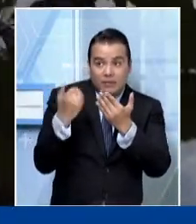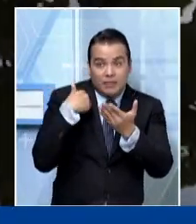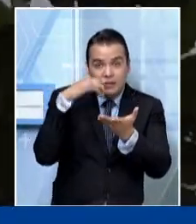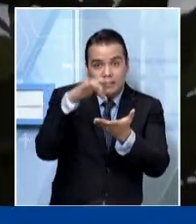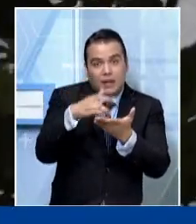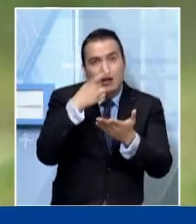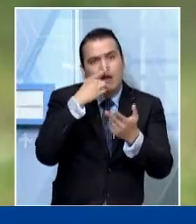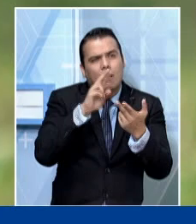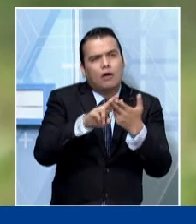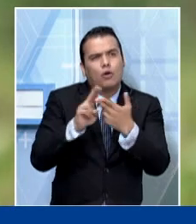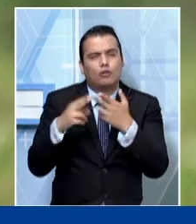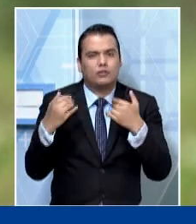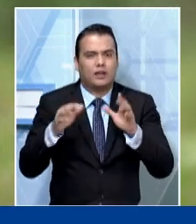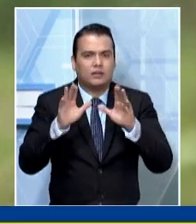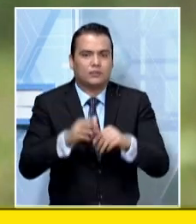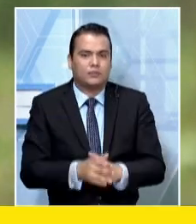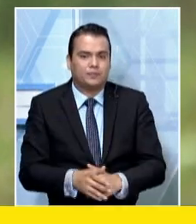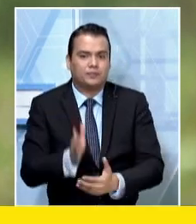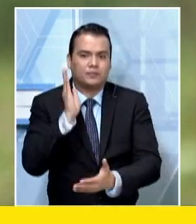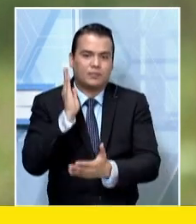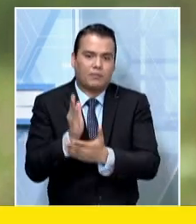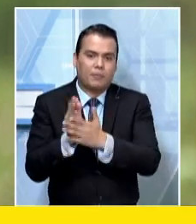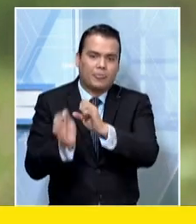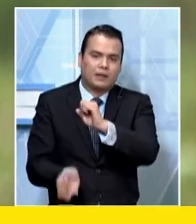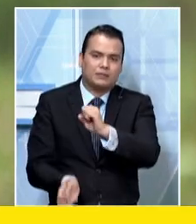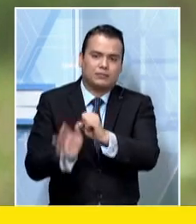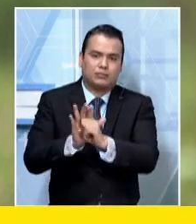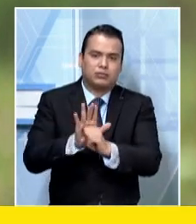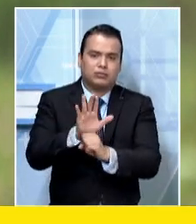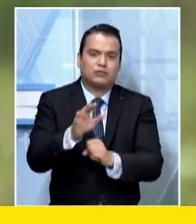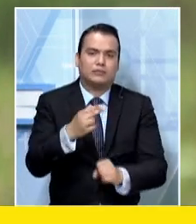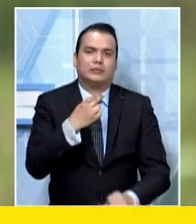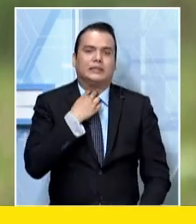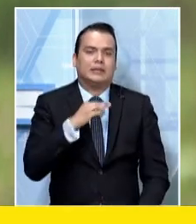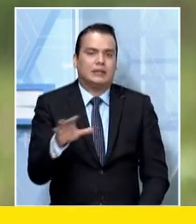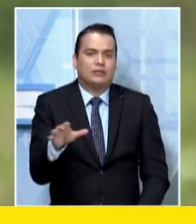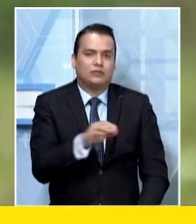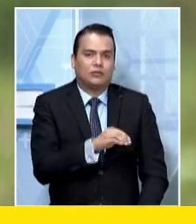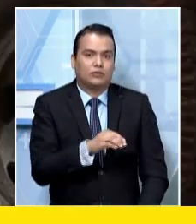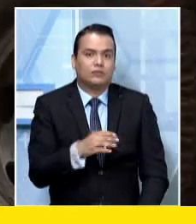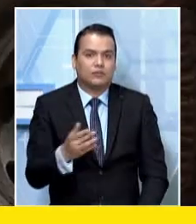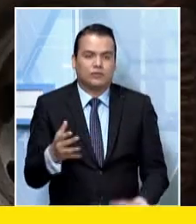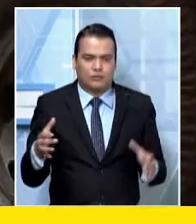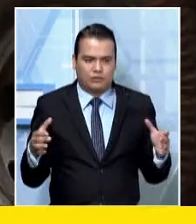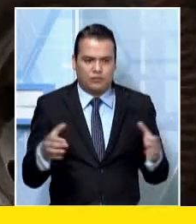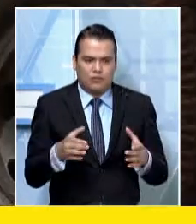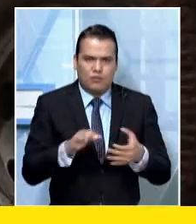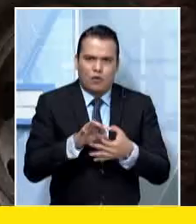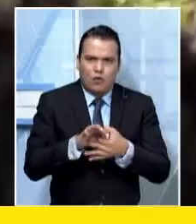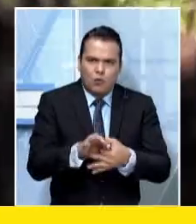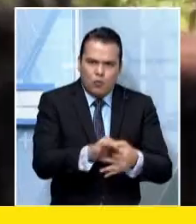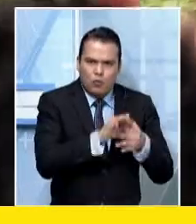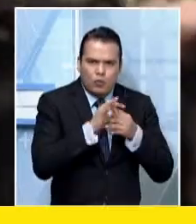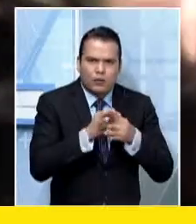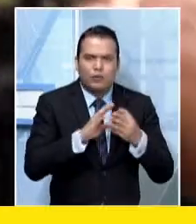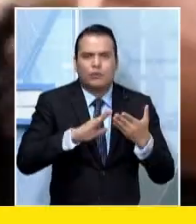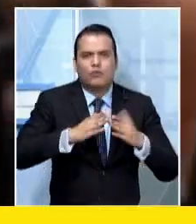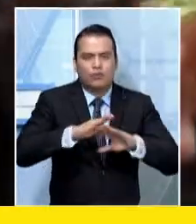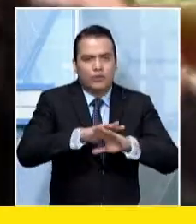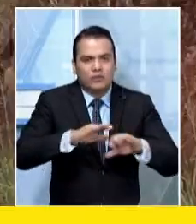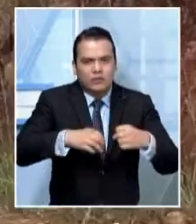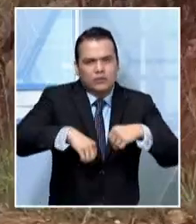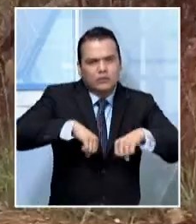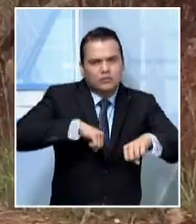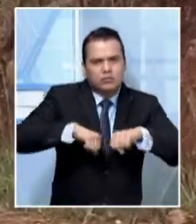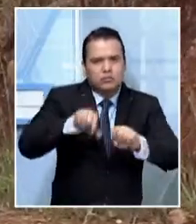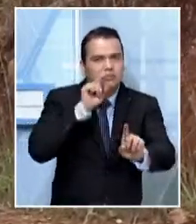su territorio. Con la pandemia que a todos nos afectó, se unió más Puente Vélez y hacemos cosas que nos beneficien